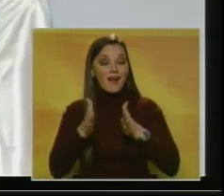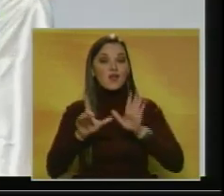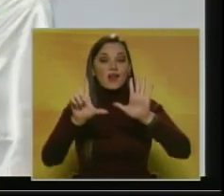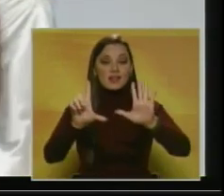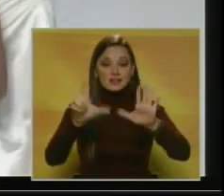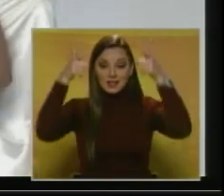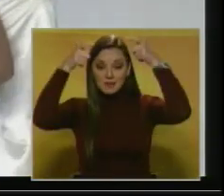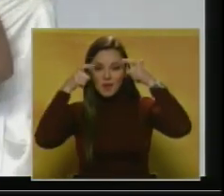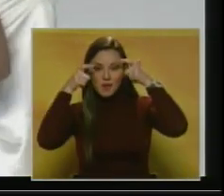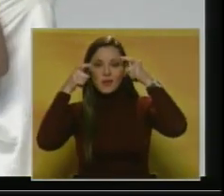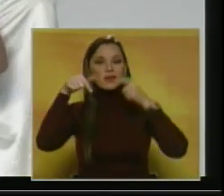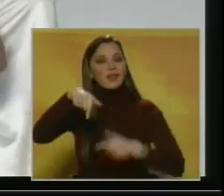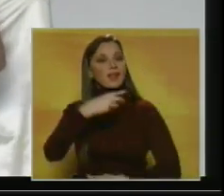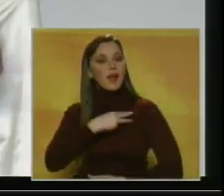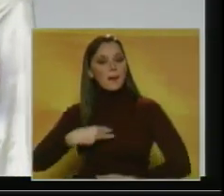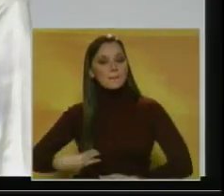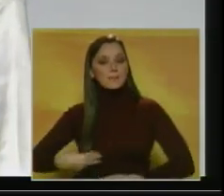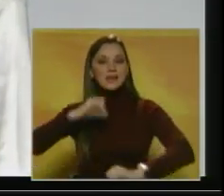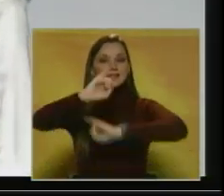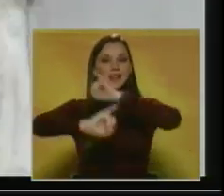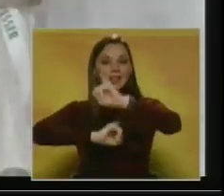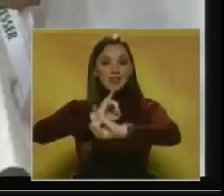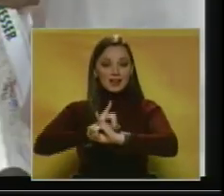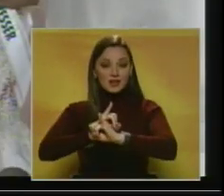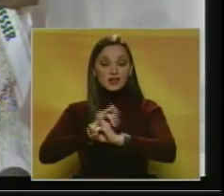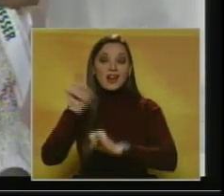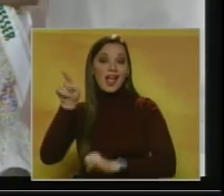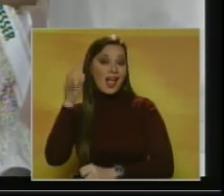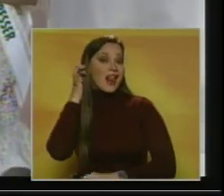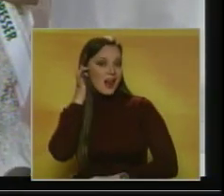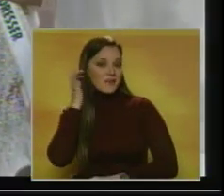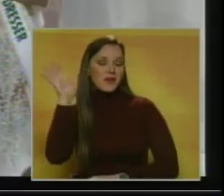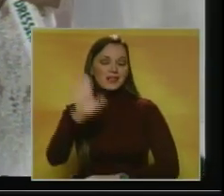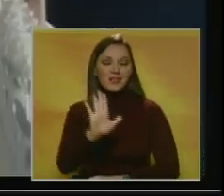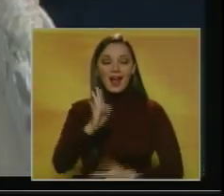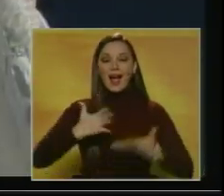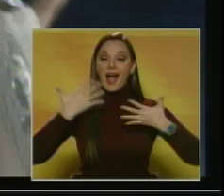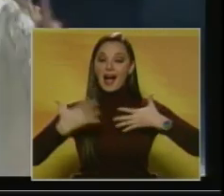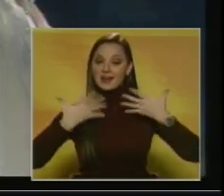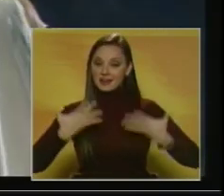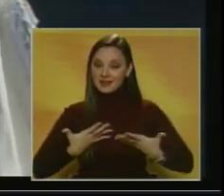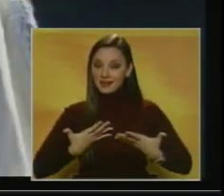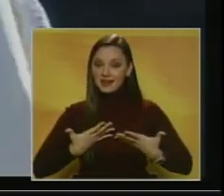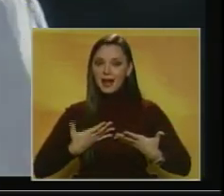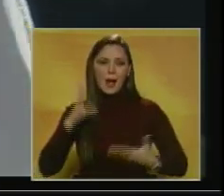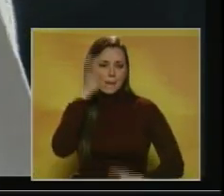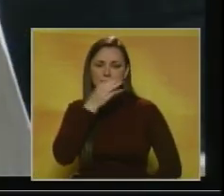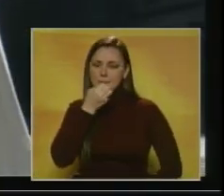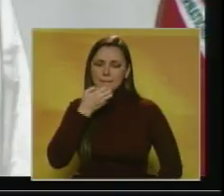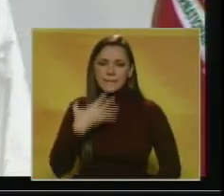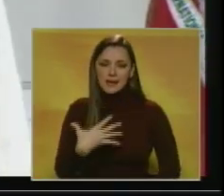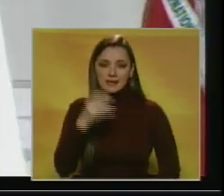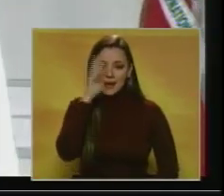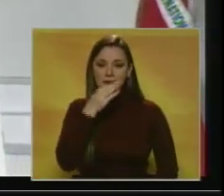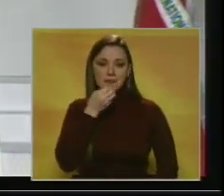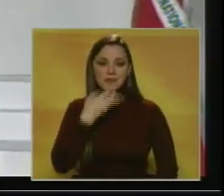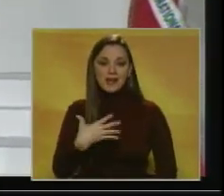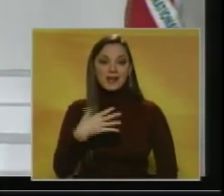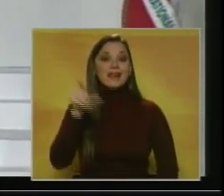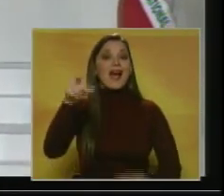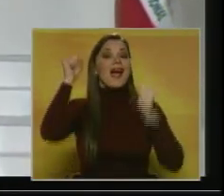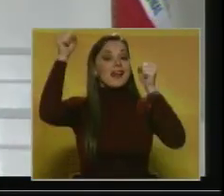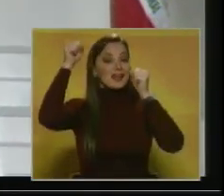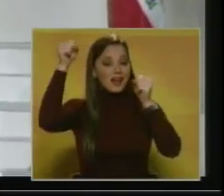orgullo nacional, nos trajo alegría al pueblo venezolano. Bellísima, bellísimas las imágenes, bellísima